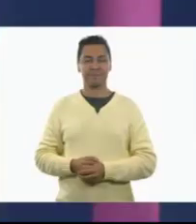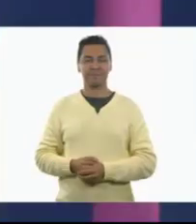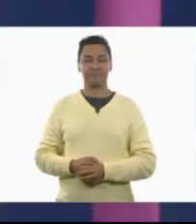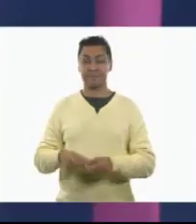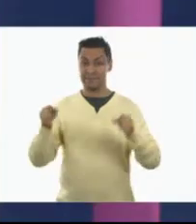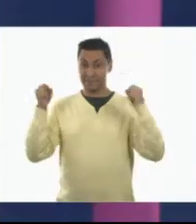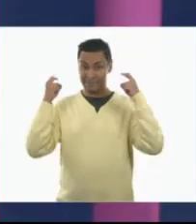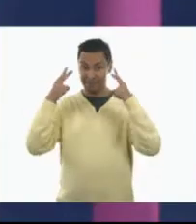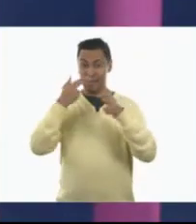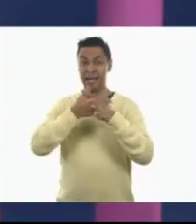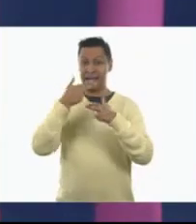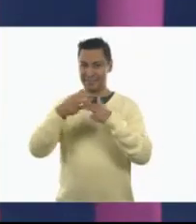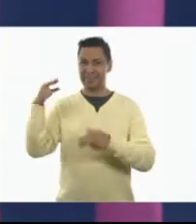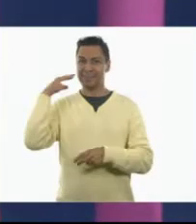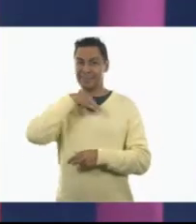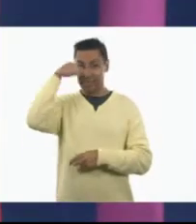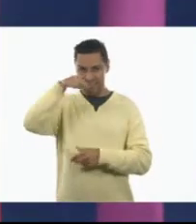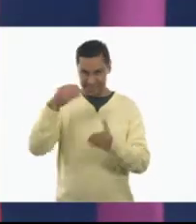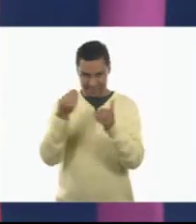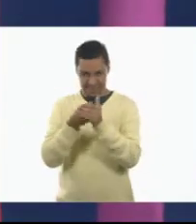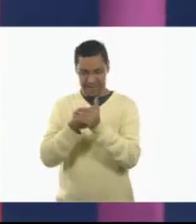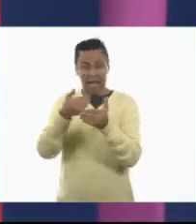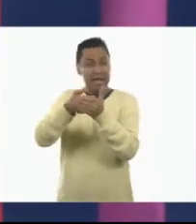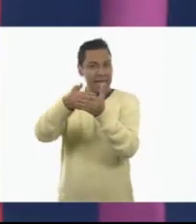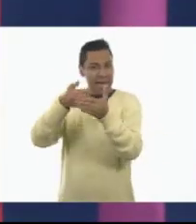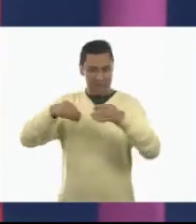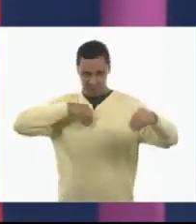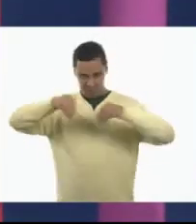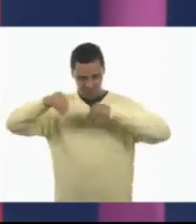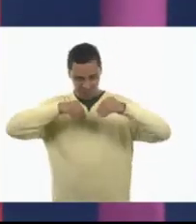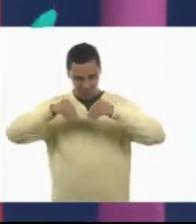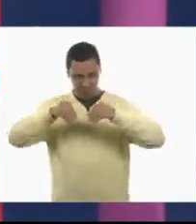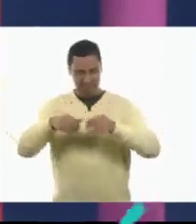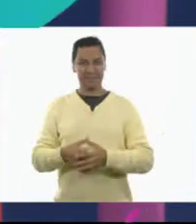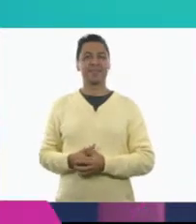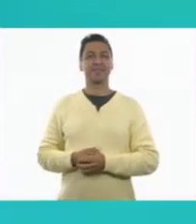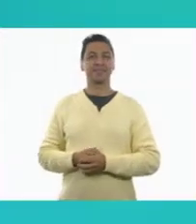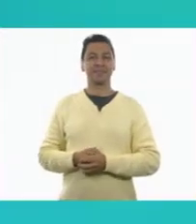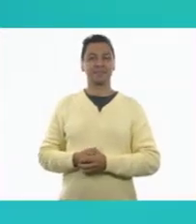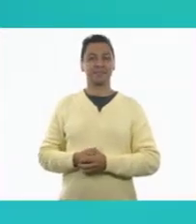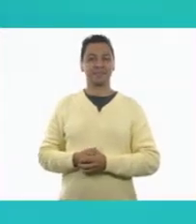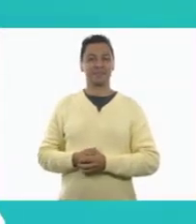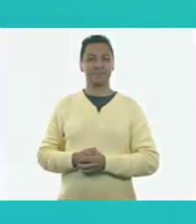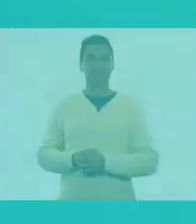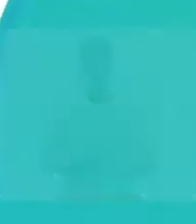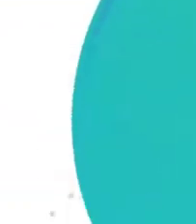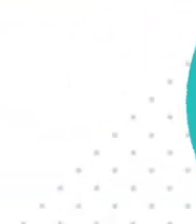nos vemos hasta la próxima. Pero antes, a movernos un poco.